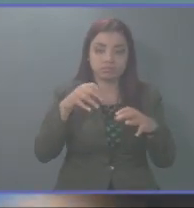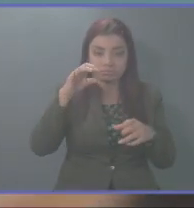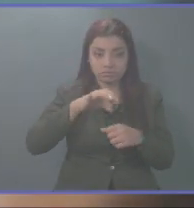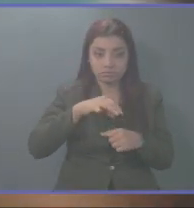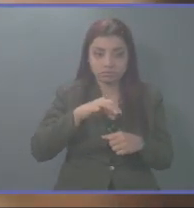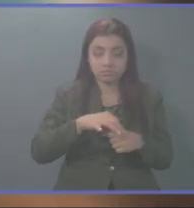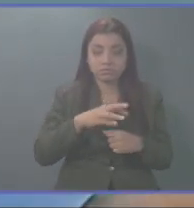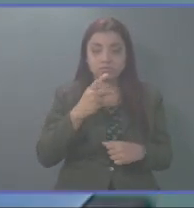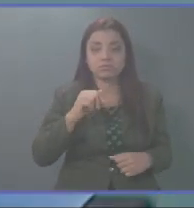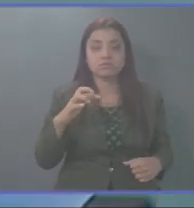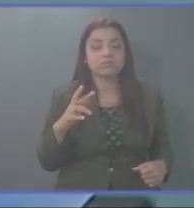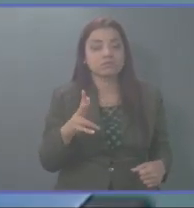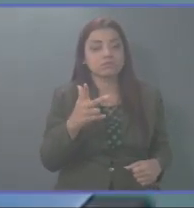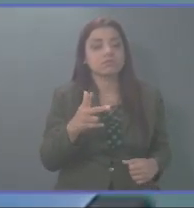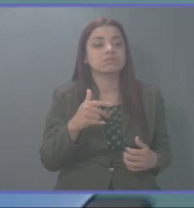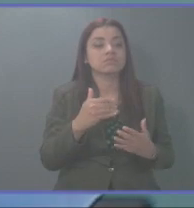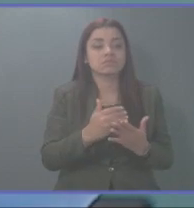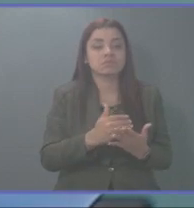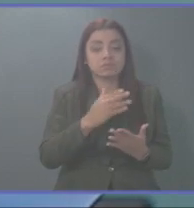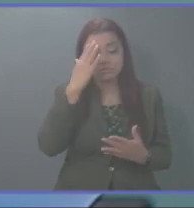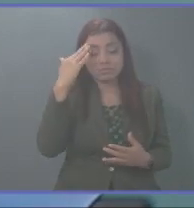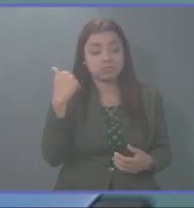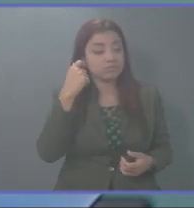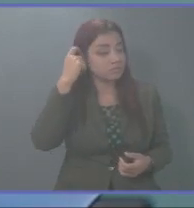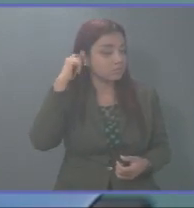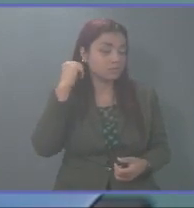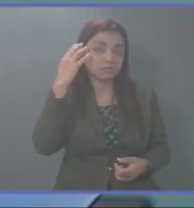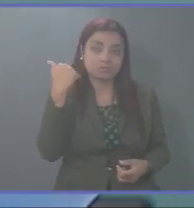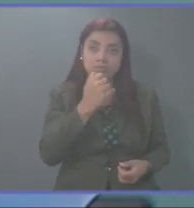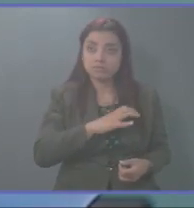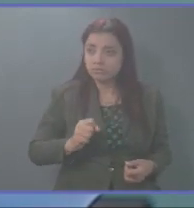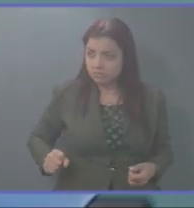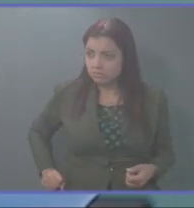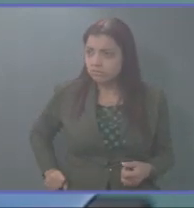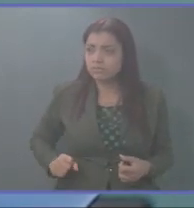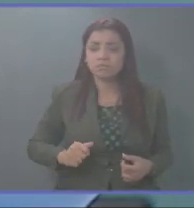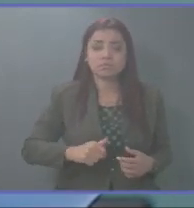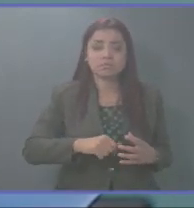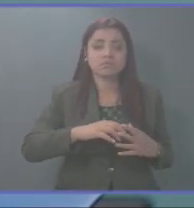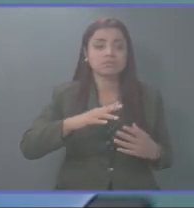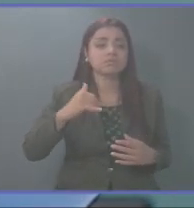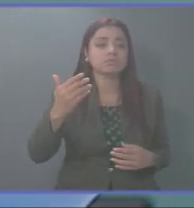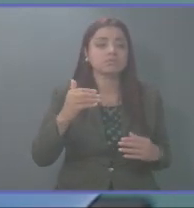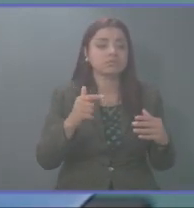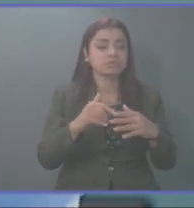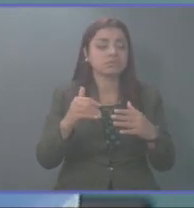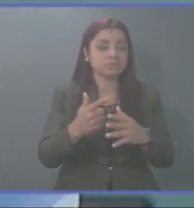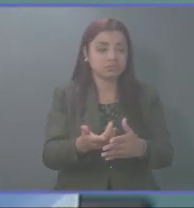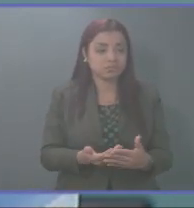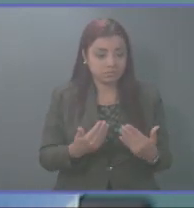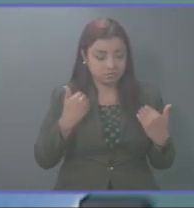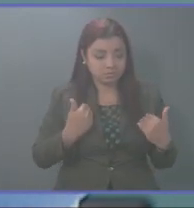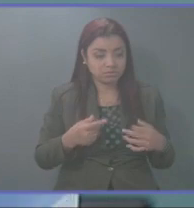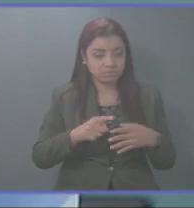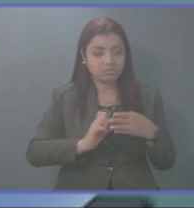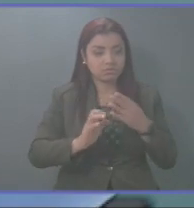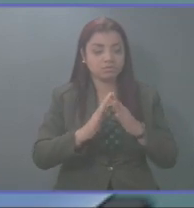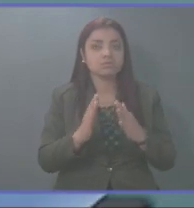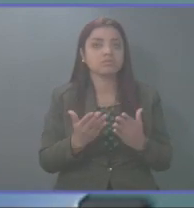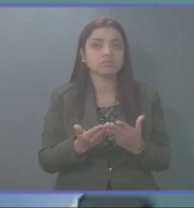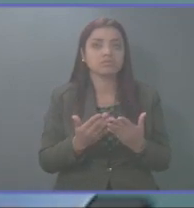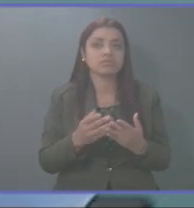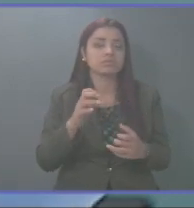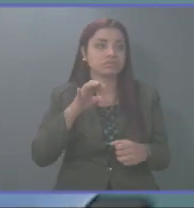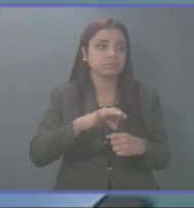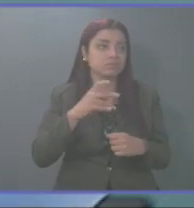ciudadanía. Romano 3, que las salvadoreñas y salvadoreños residentes en el exterior tienen igual derecho constitucional a ejercer el sufragio en las